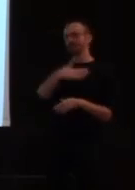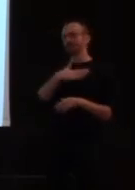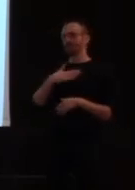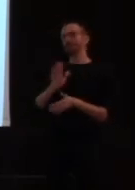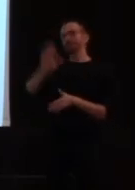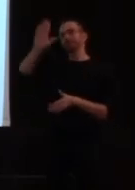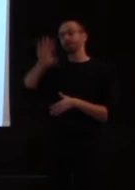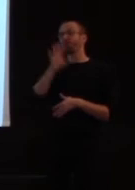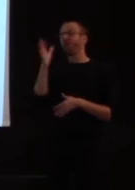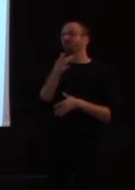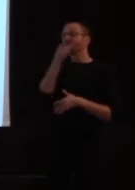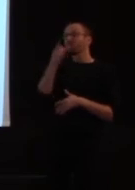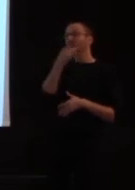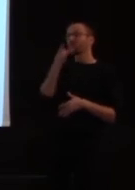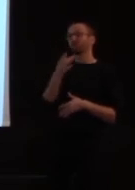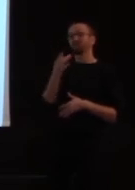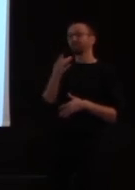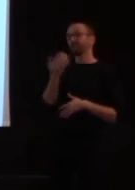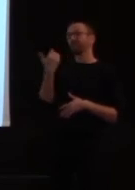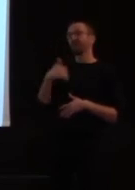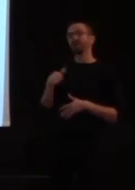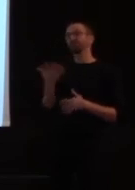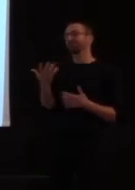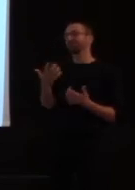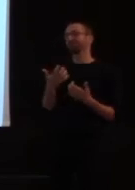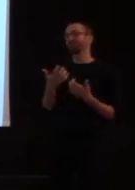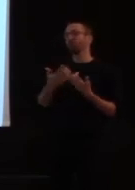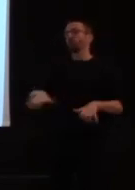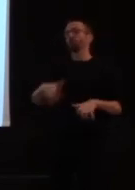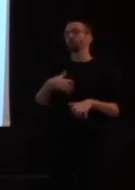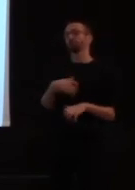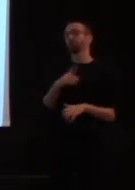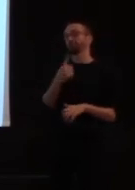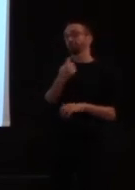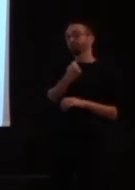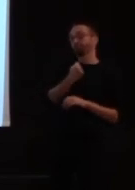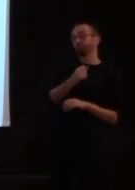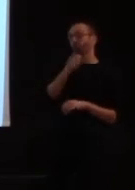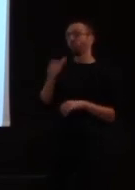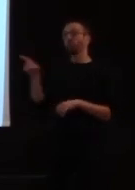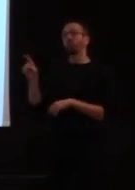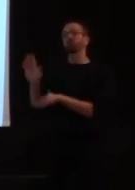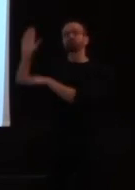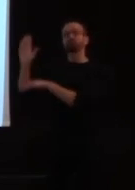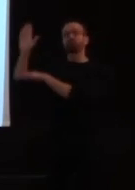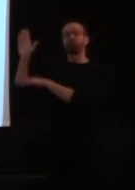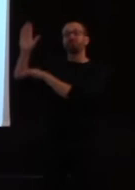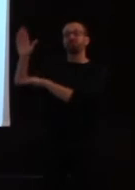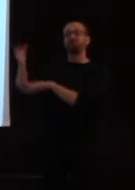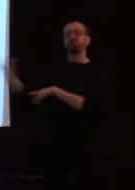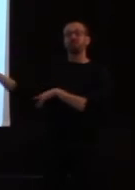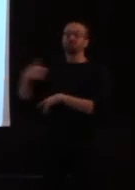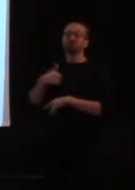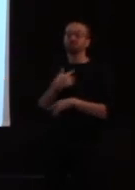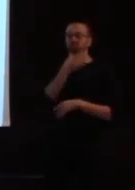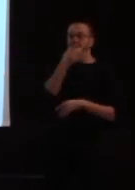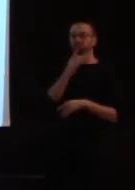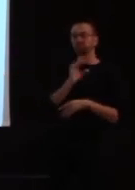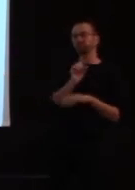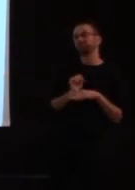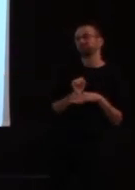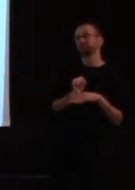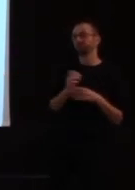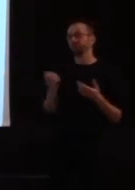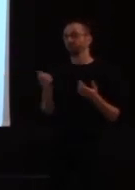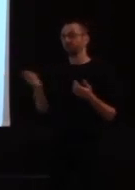ya se inhiben, porque es que siempre son los mismos los que intervienen, los que lo hacen todo. Hay algunos en las clases que son las joyas